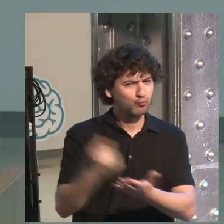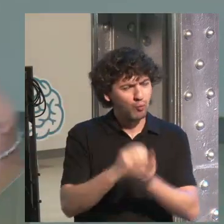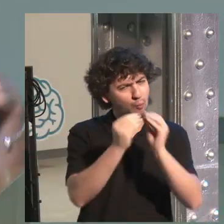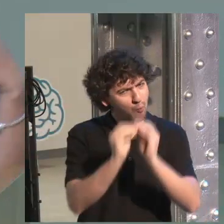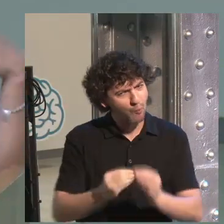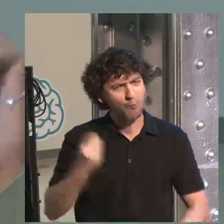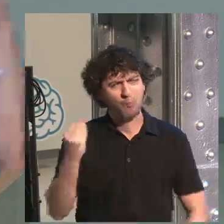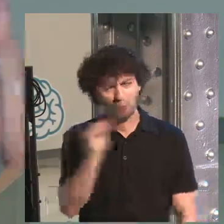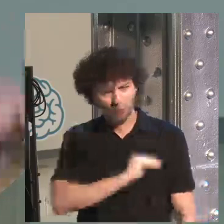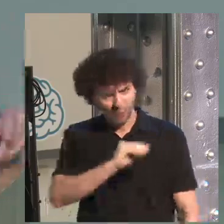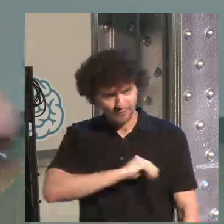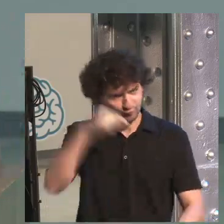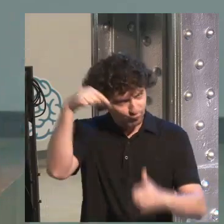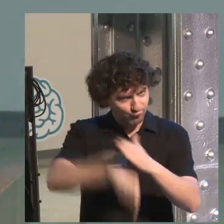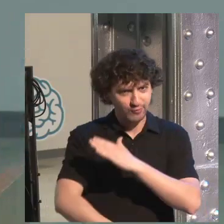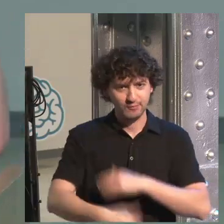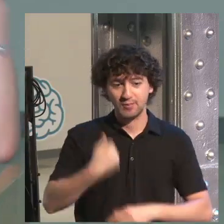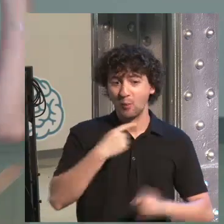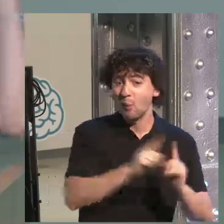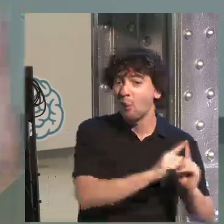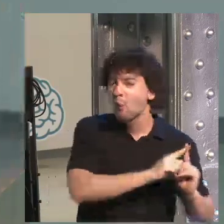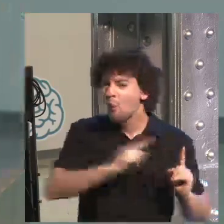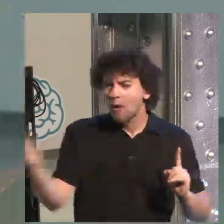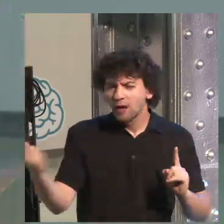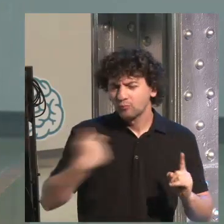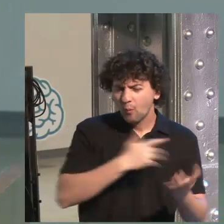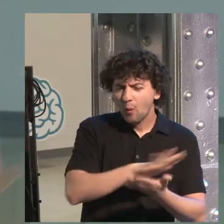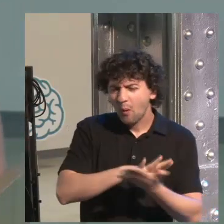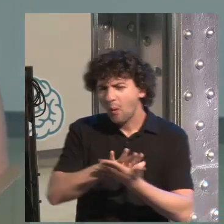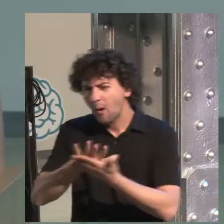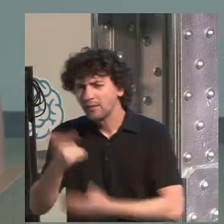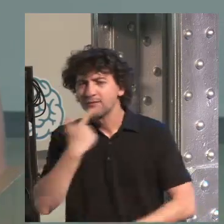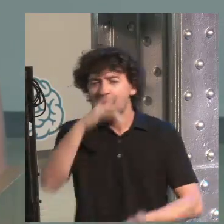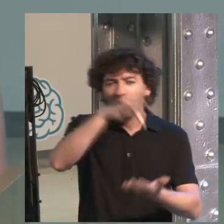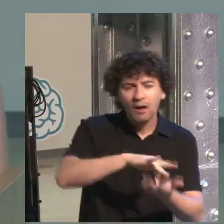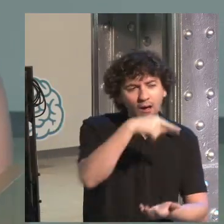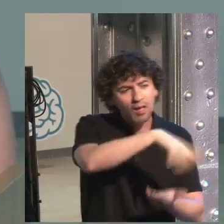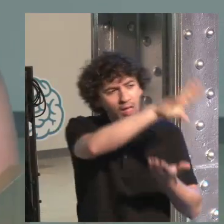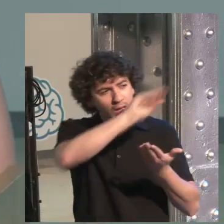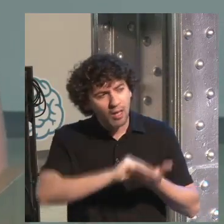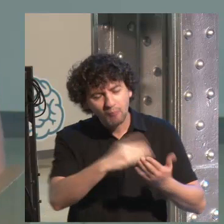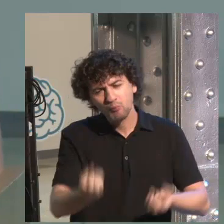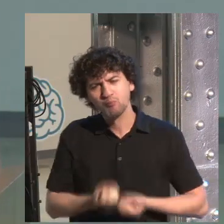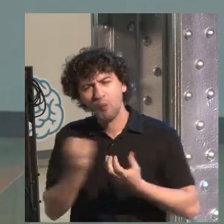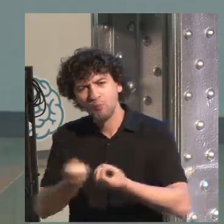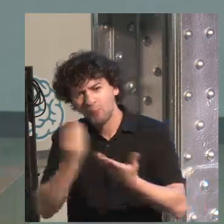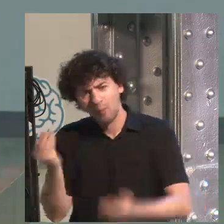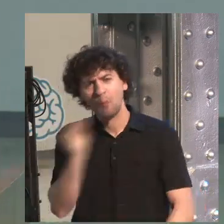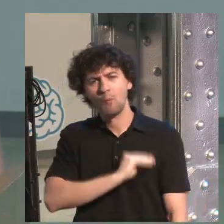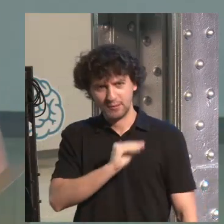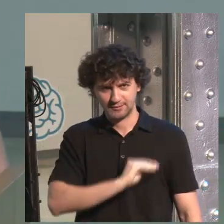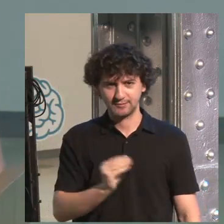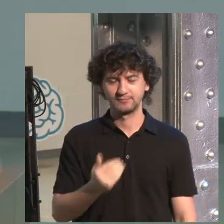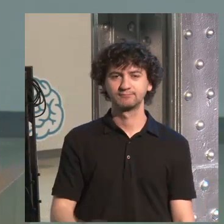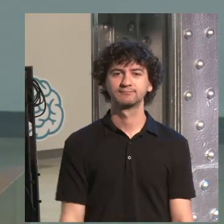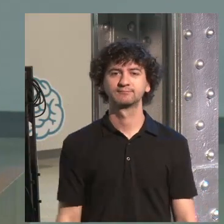luego, sobre todo, a mí me da que hablar luego durante un año. Un año digo, pues aquel ponente dijo esto, o sea que le sacamos bastante partido. Vamos a ser estrictos con el